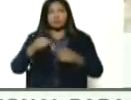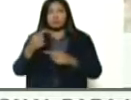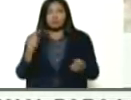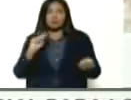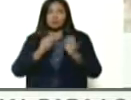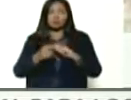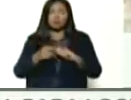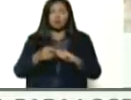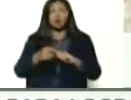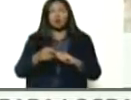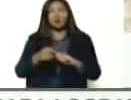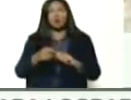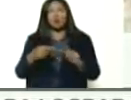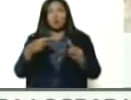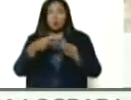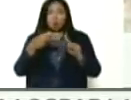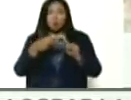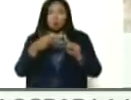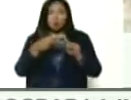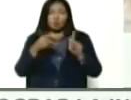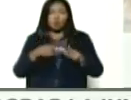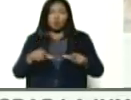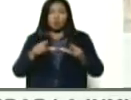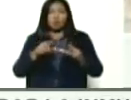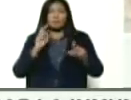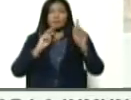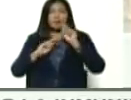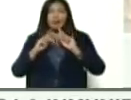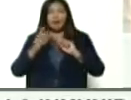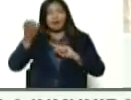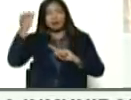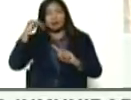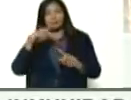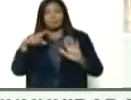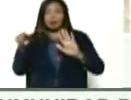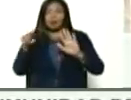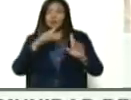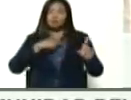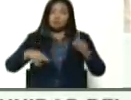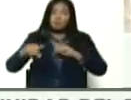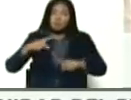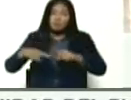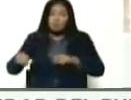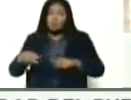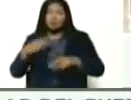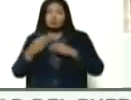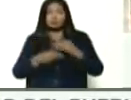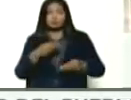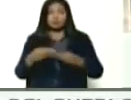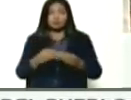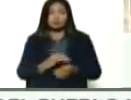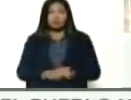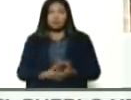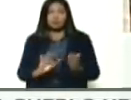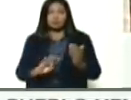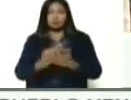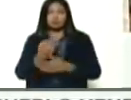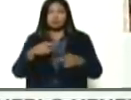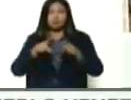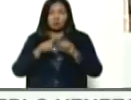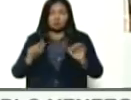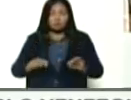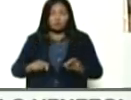un hotel sanitario y a partir de ayer por sus instrucciones se complete está funcionando como